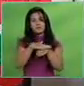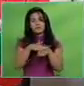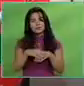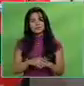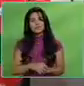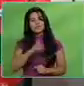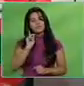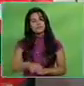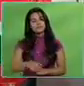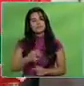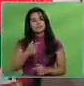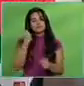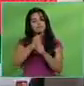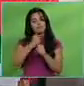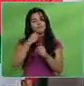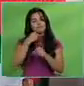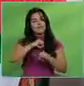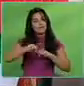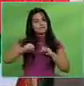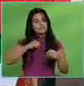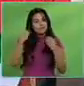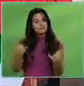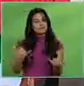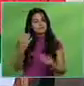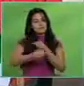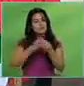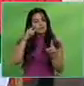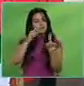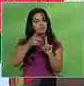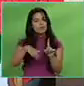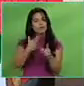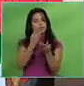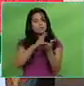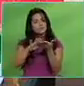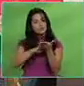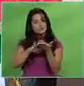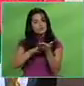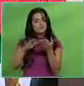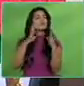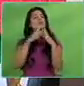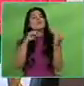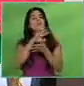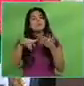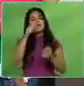y de la capacidad que estamos desarrollando para darle solución a